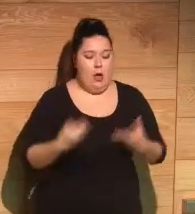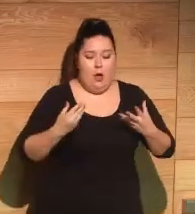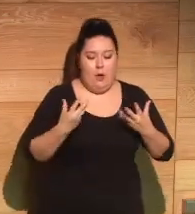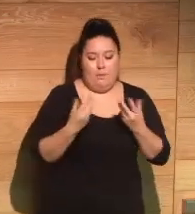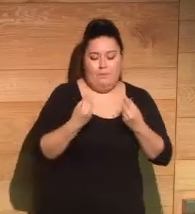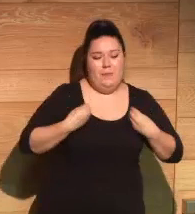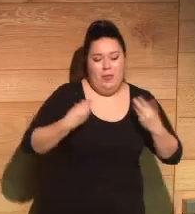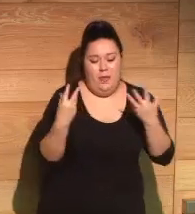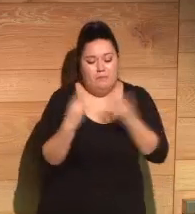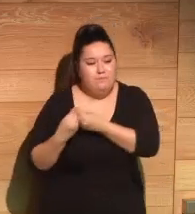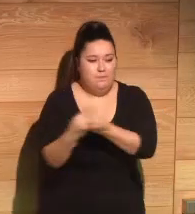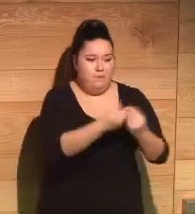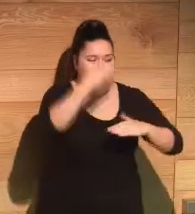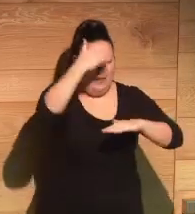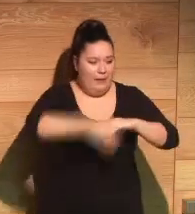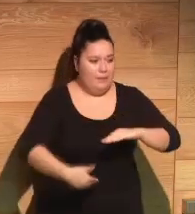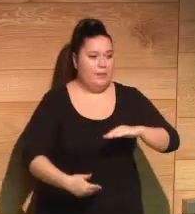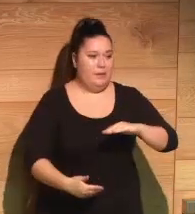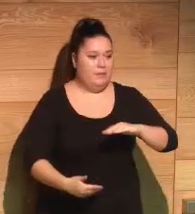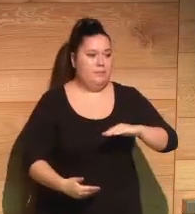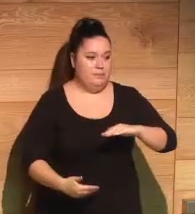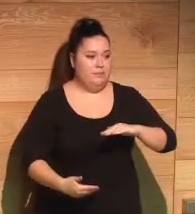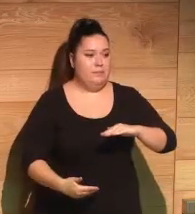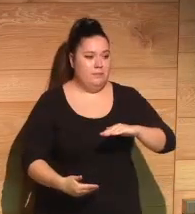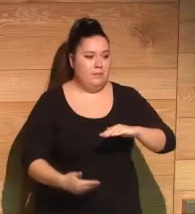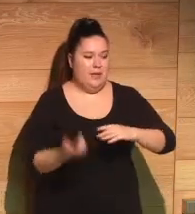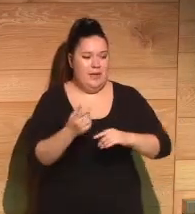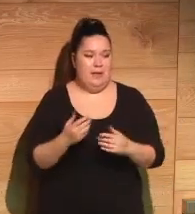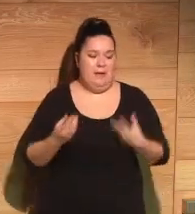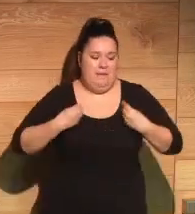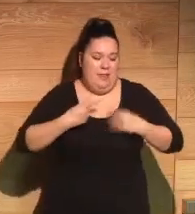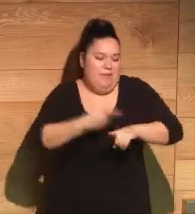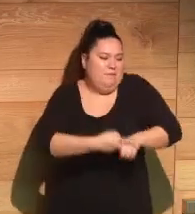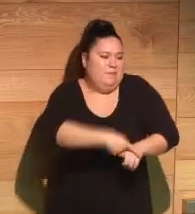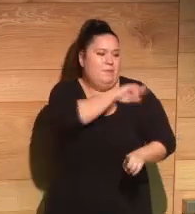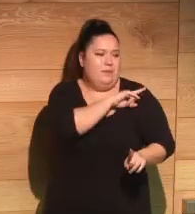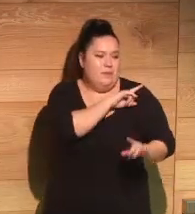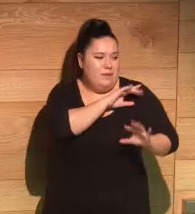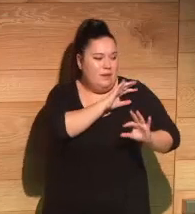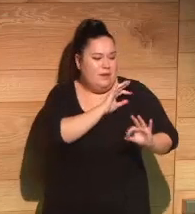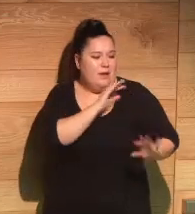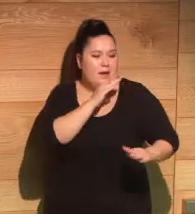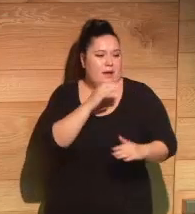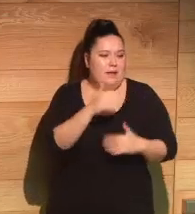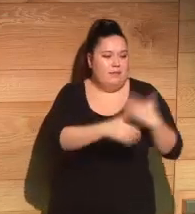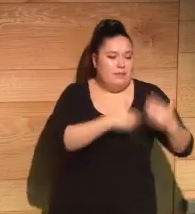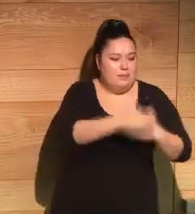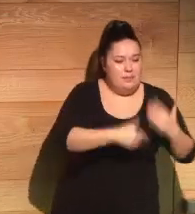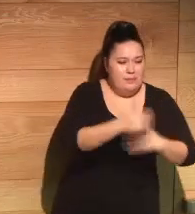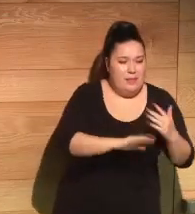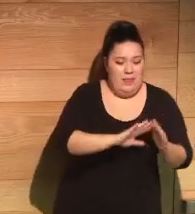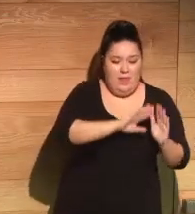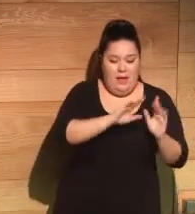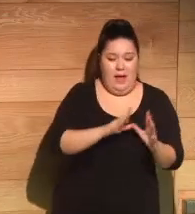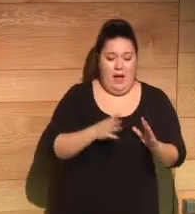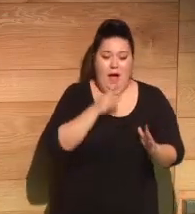convivencia posible en un mundo en exceso desequilibrado y sobre todo sin donde todo se ha ensuciado de